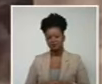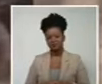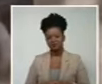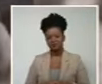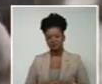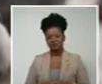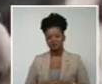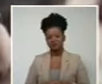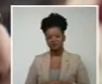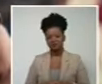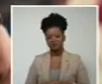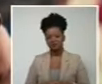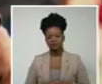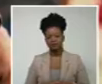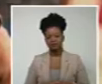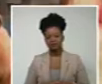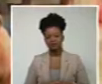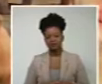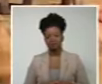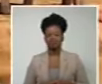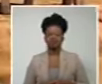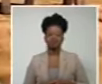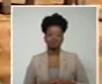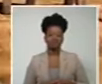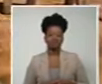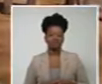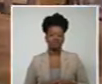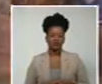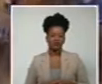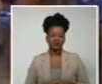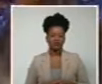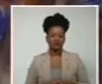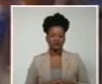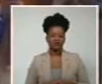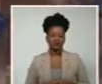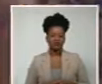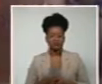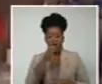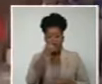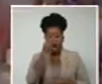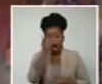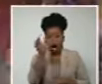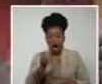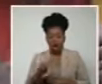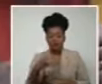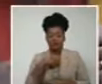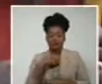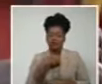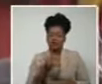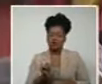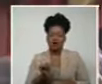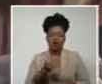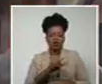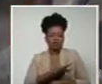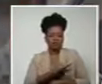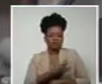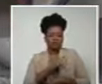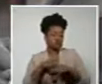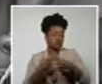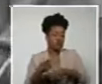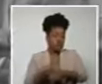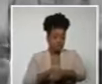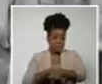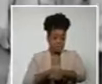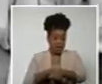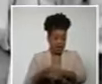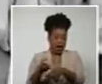tal a busques, menosprecia razas y extingue especies. África Paraíso tiene un dolor profundo porque su piel, antes verde, se